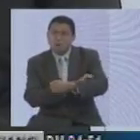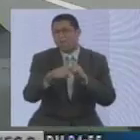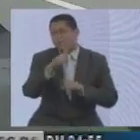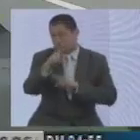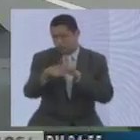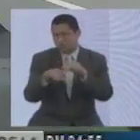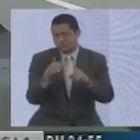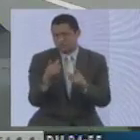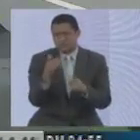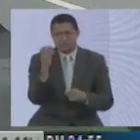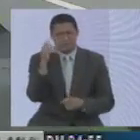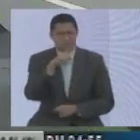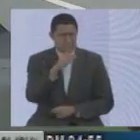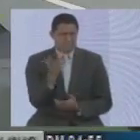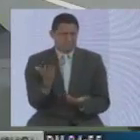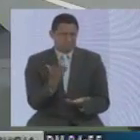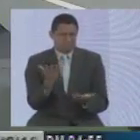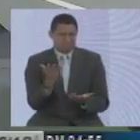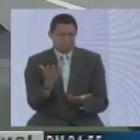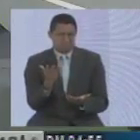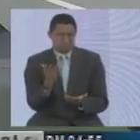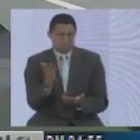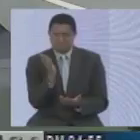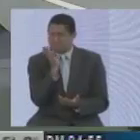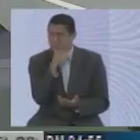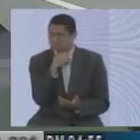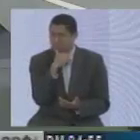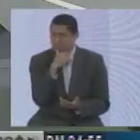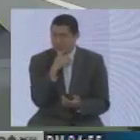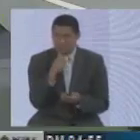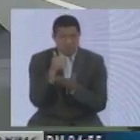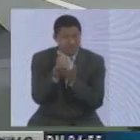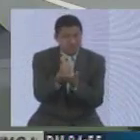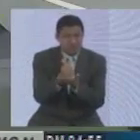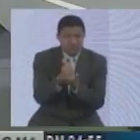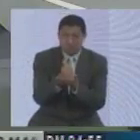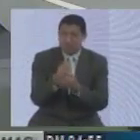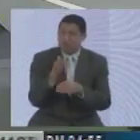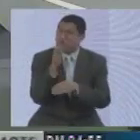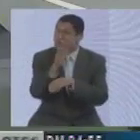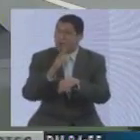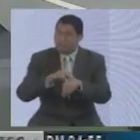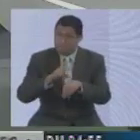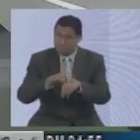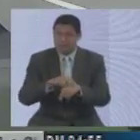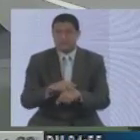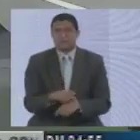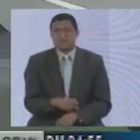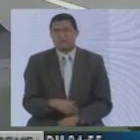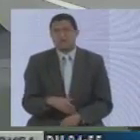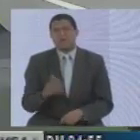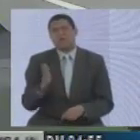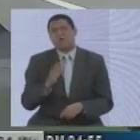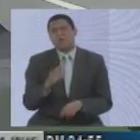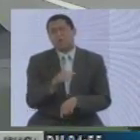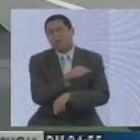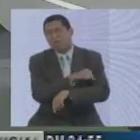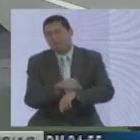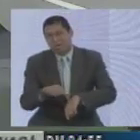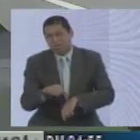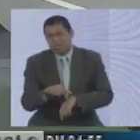medio ambiente para saber qué pasa cuando no se trata una lesión a tiempo o quizás dejamos por ejemplo una herida